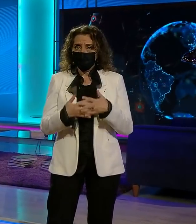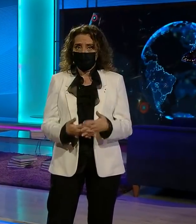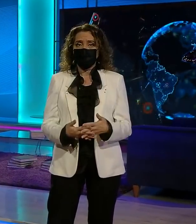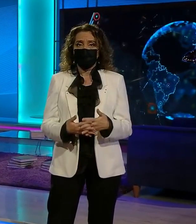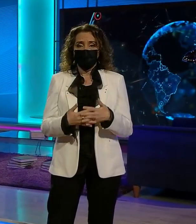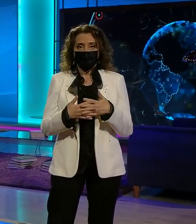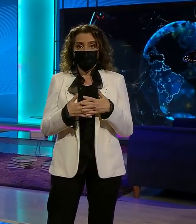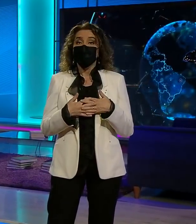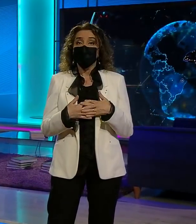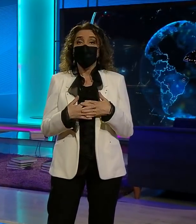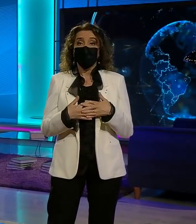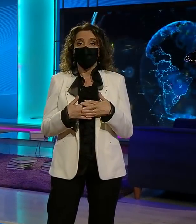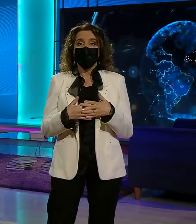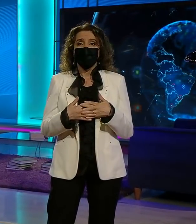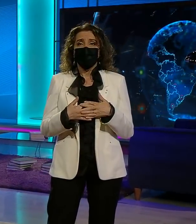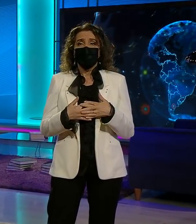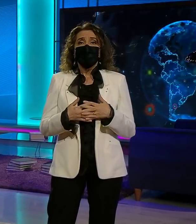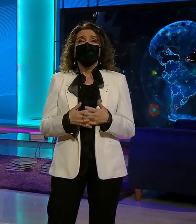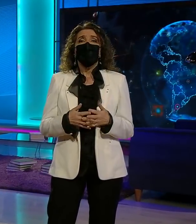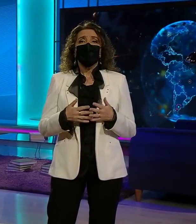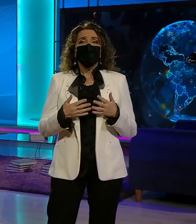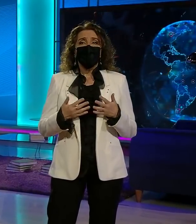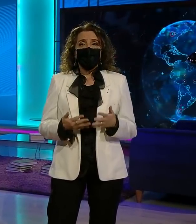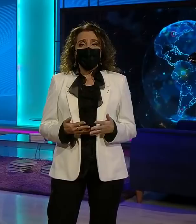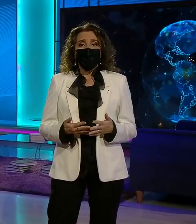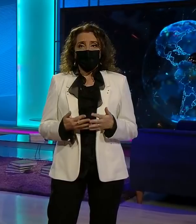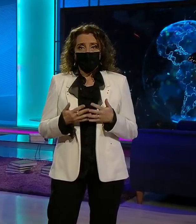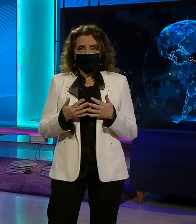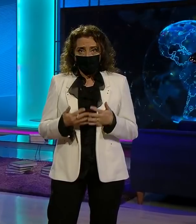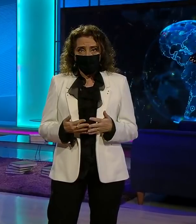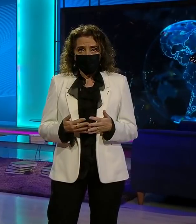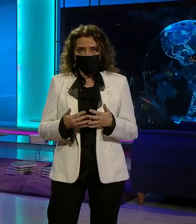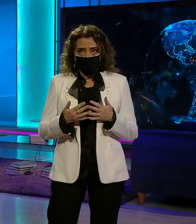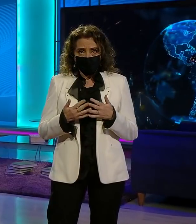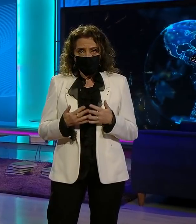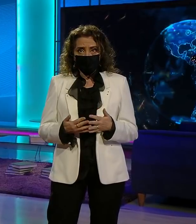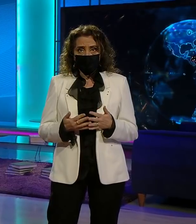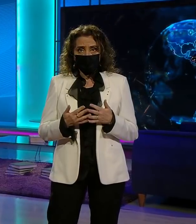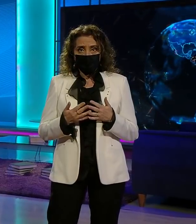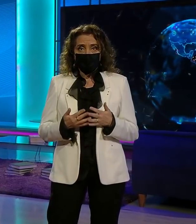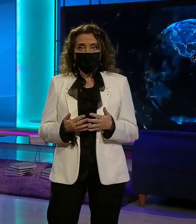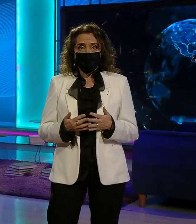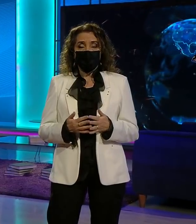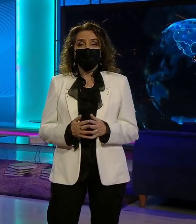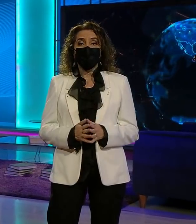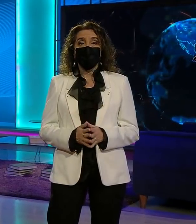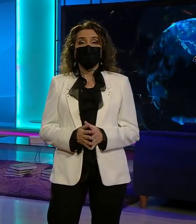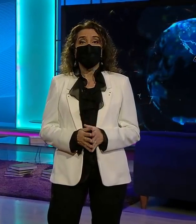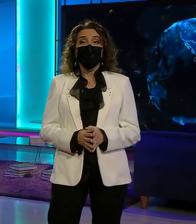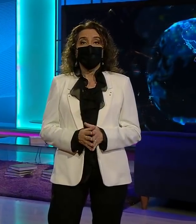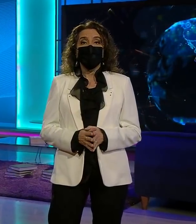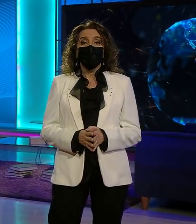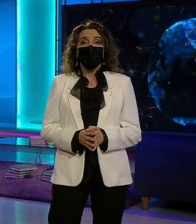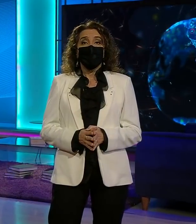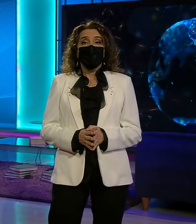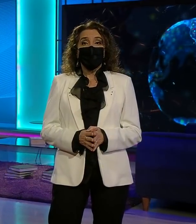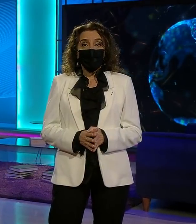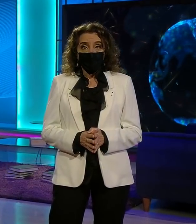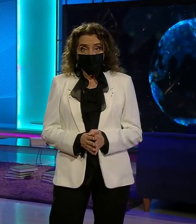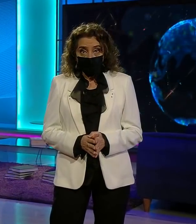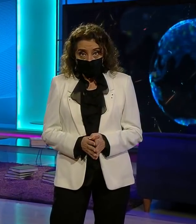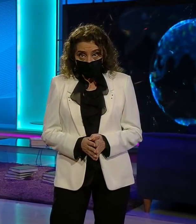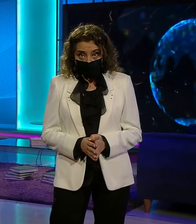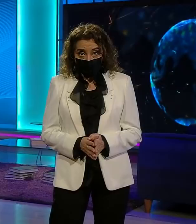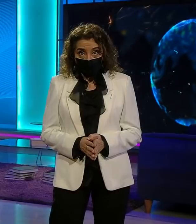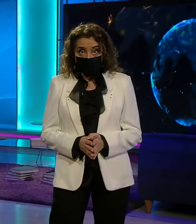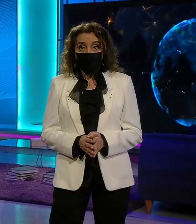para el causante de su dolor. Igual que un deudo desgarrado por la impune maldad que destruyó su vida,